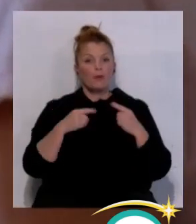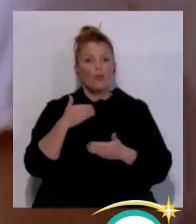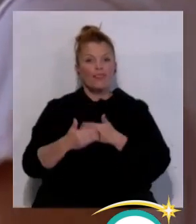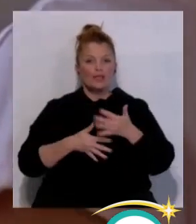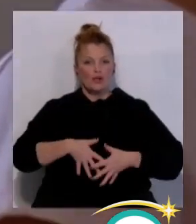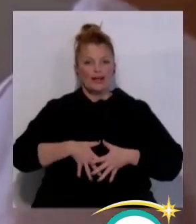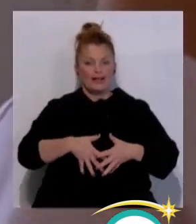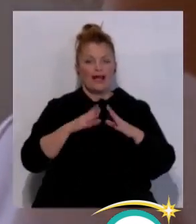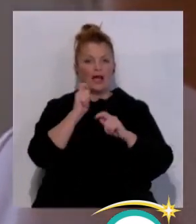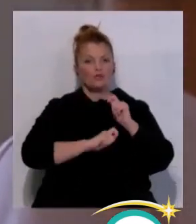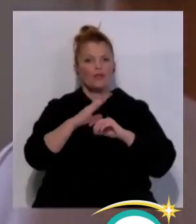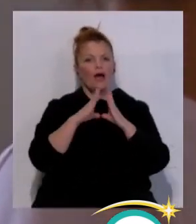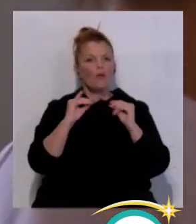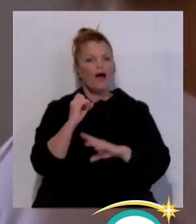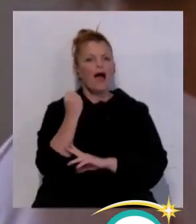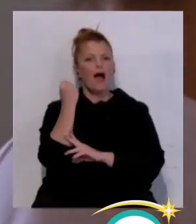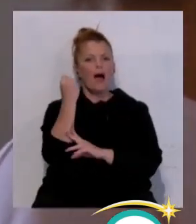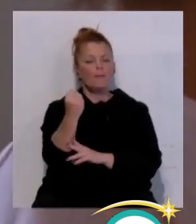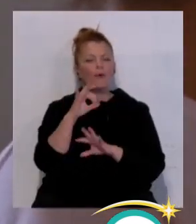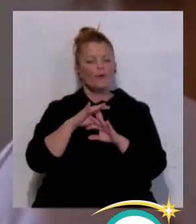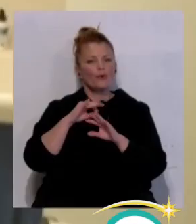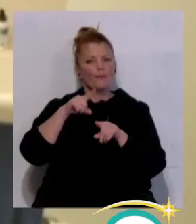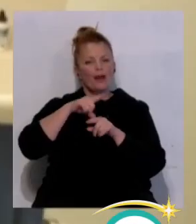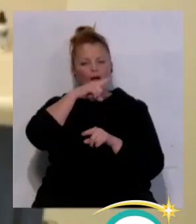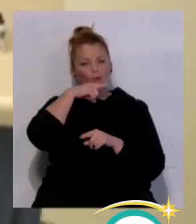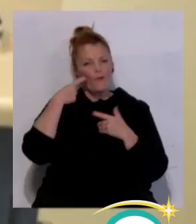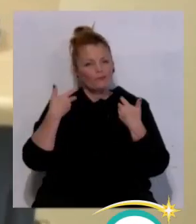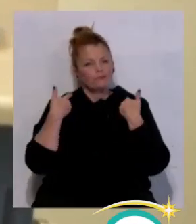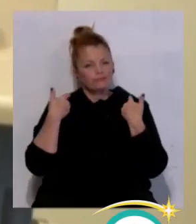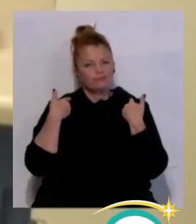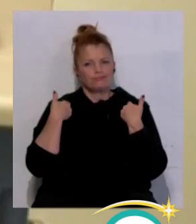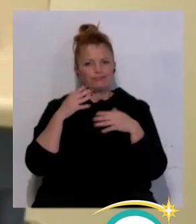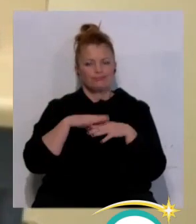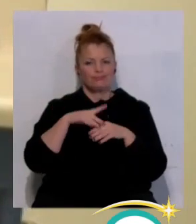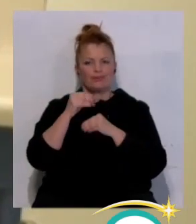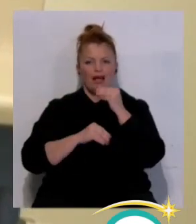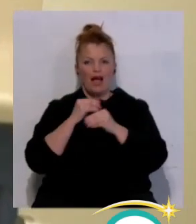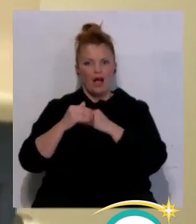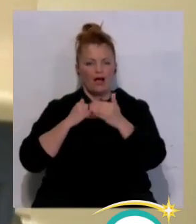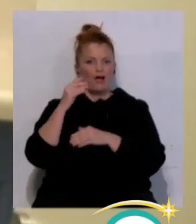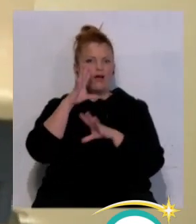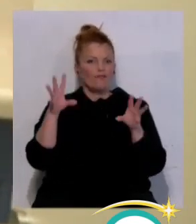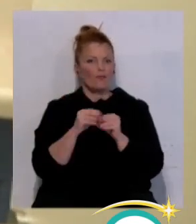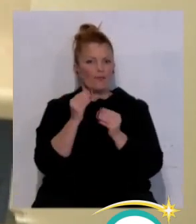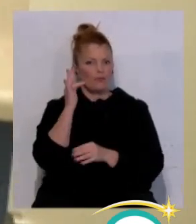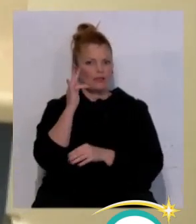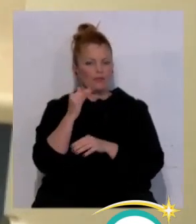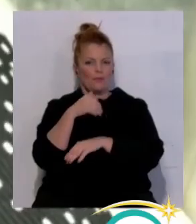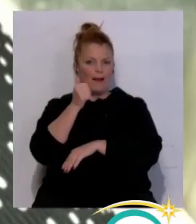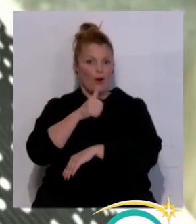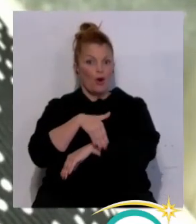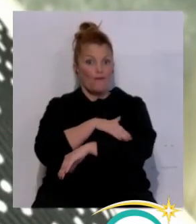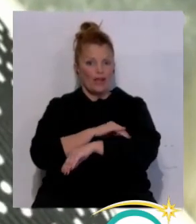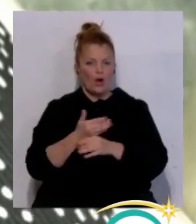La Asociación Andaluza de Apoyo al Duelo Perinatal valora de forma positiva los avances logrados por el gobierno